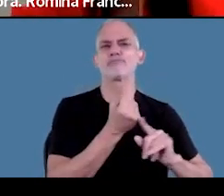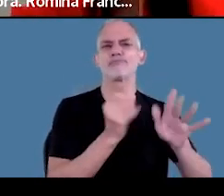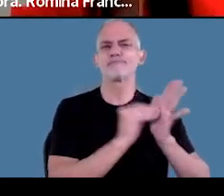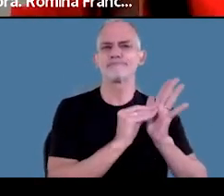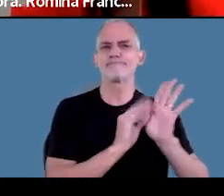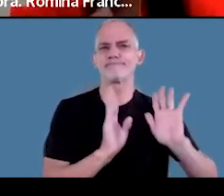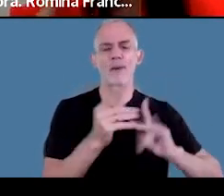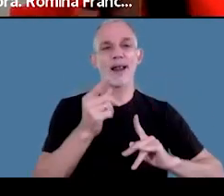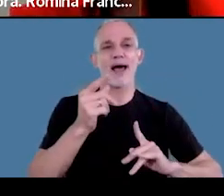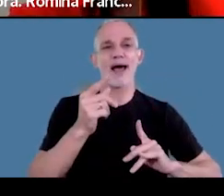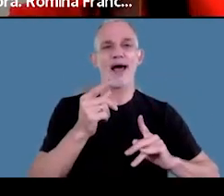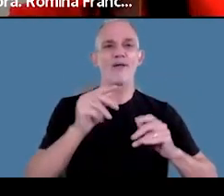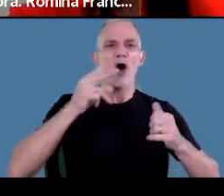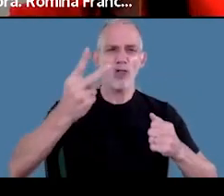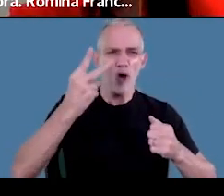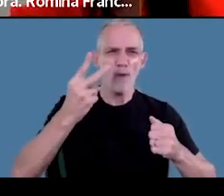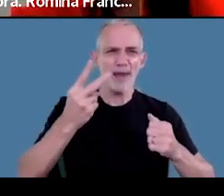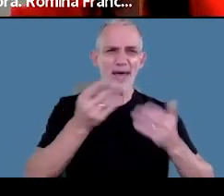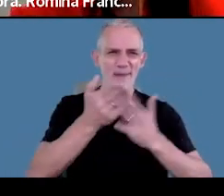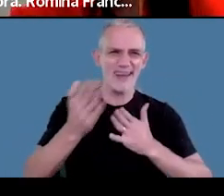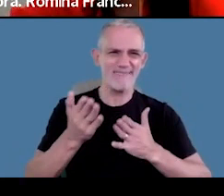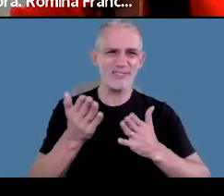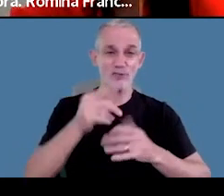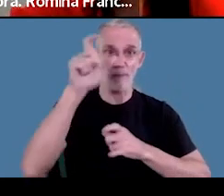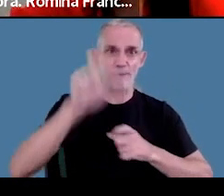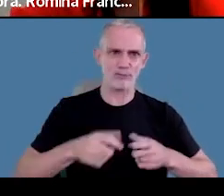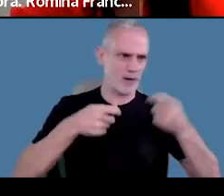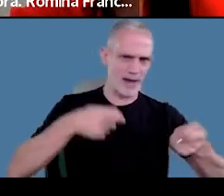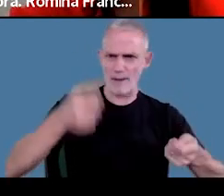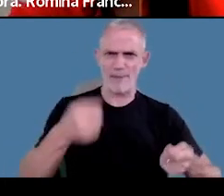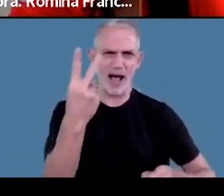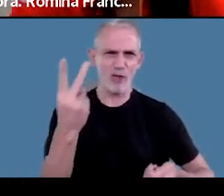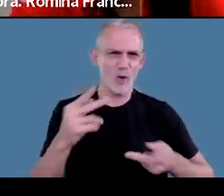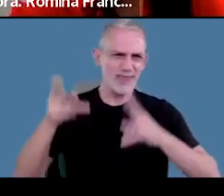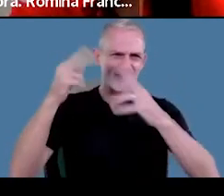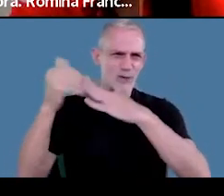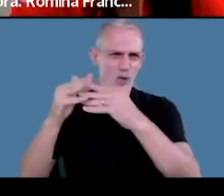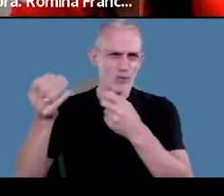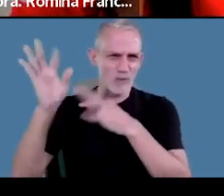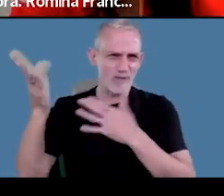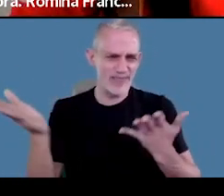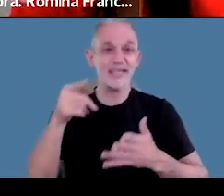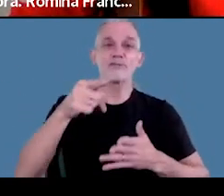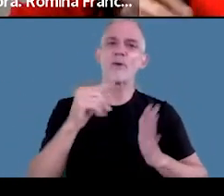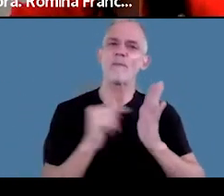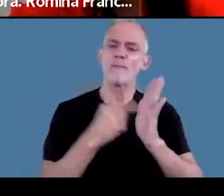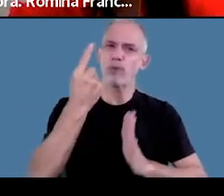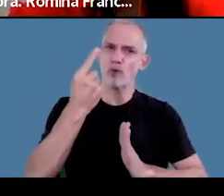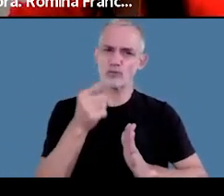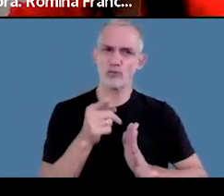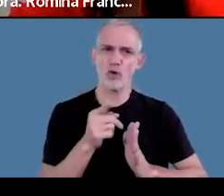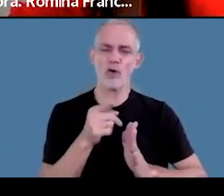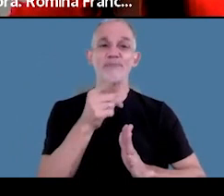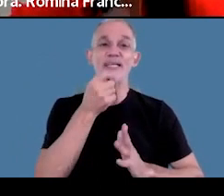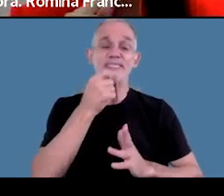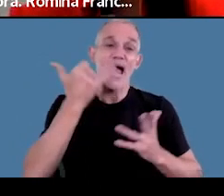haya un doble beneficio en el contribuyente. Así que este es uno de los primeros rubros que si se encuentran